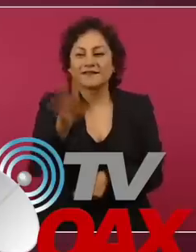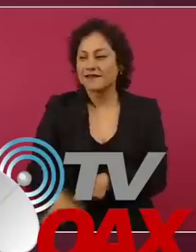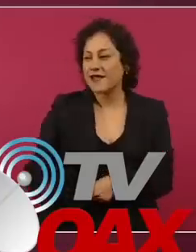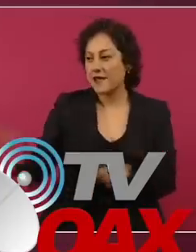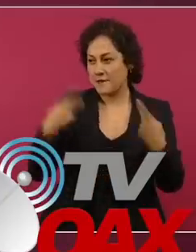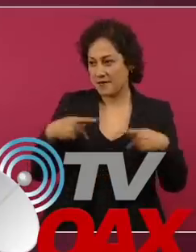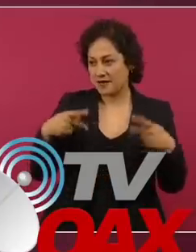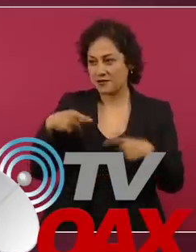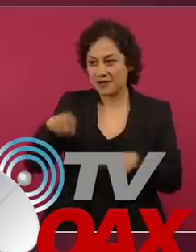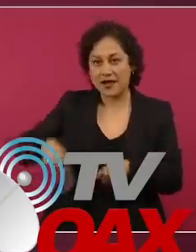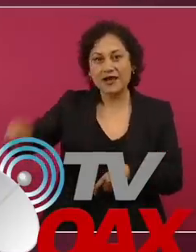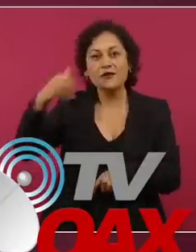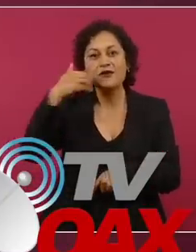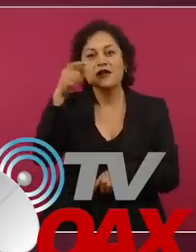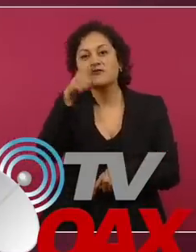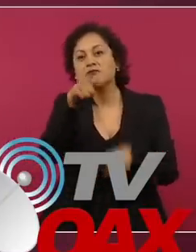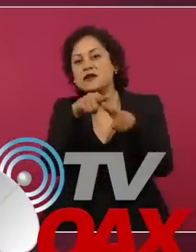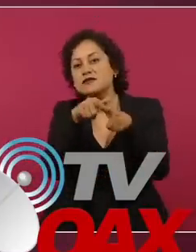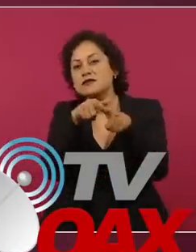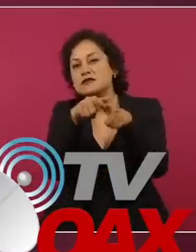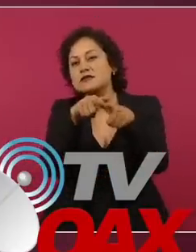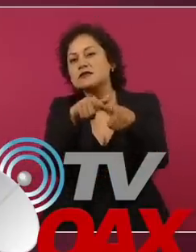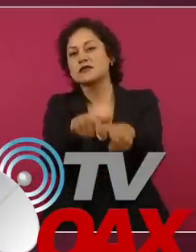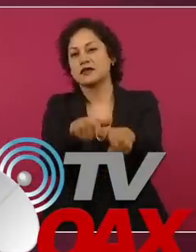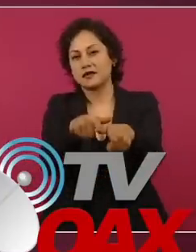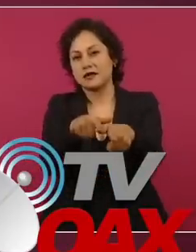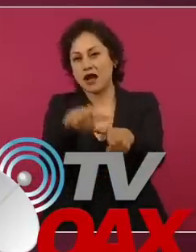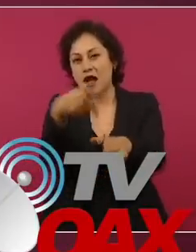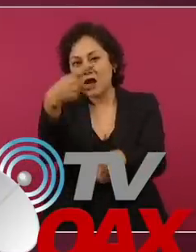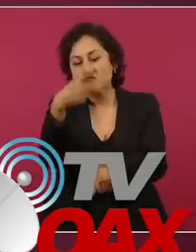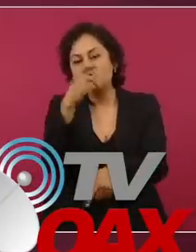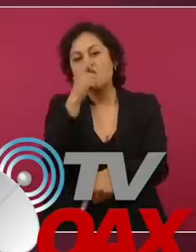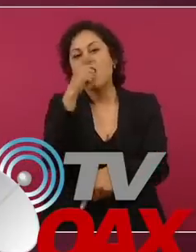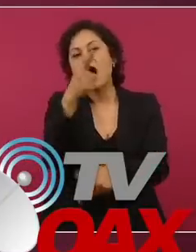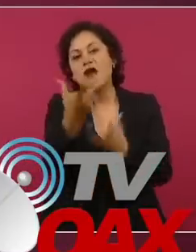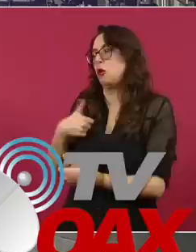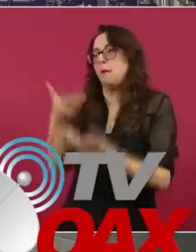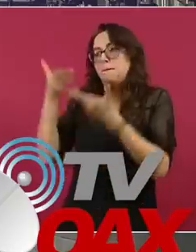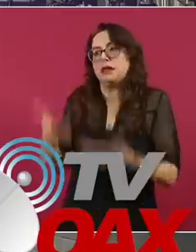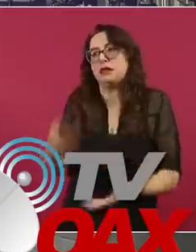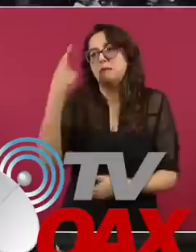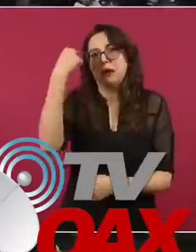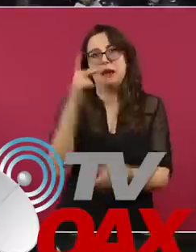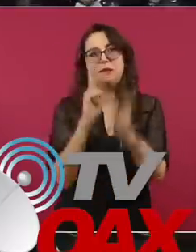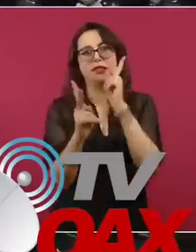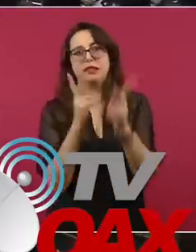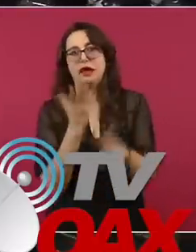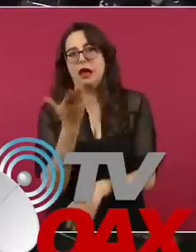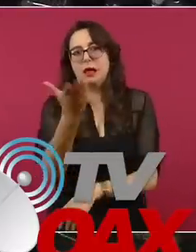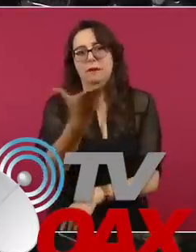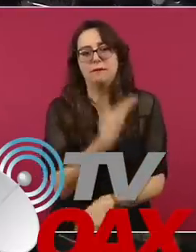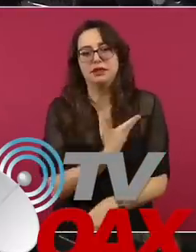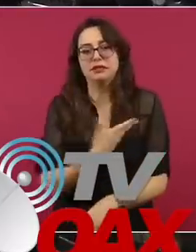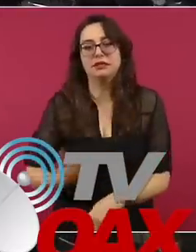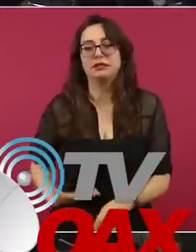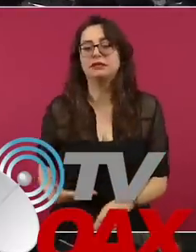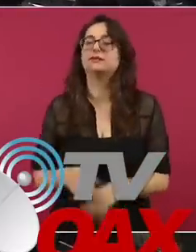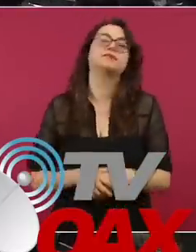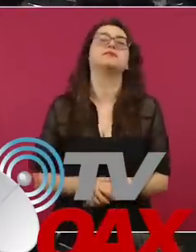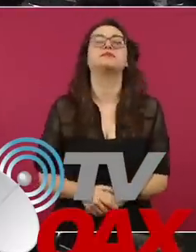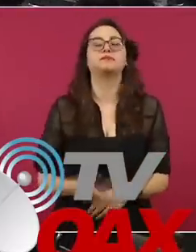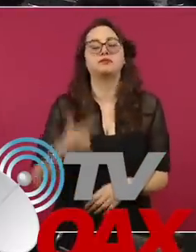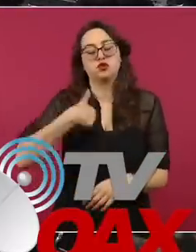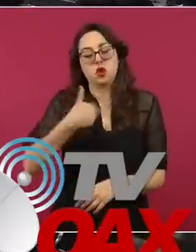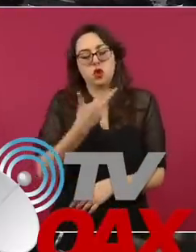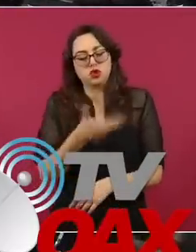periodistas mexicanos que haga uso de este tiempo valioso. Y le dije al mozo,